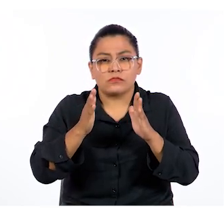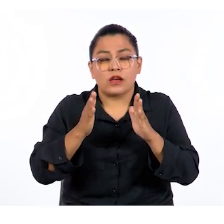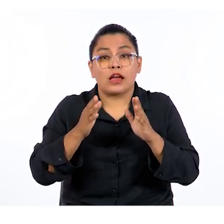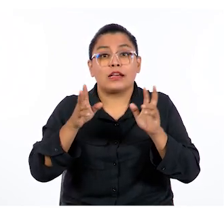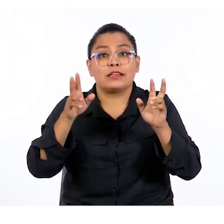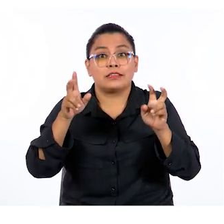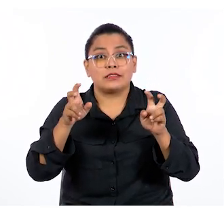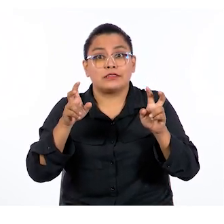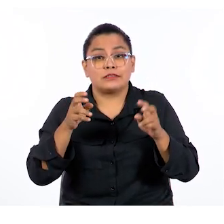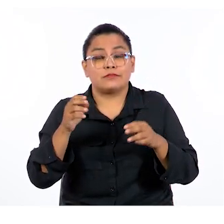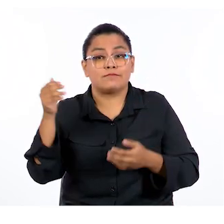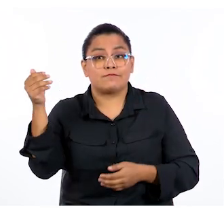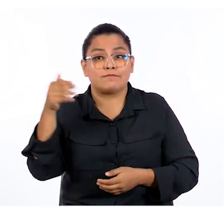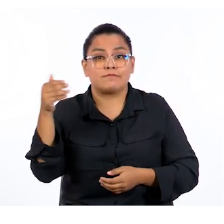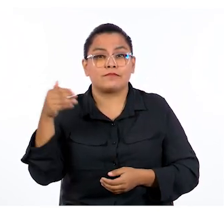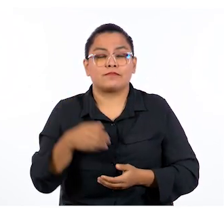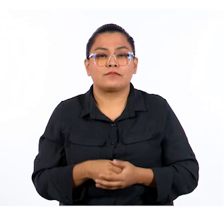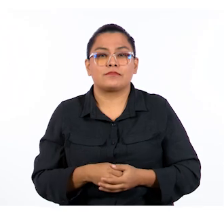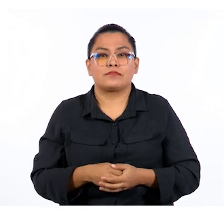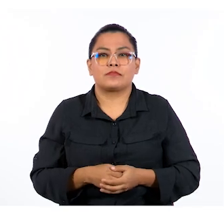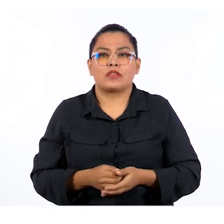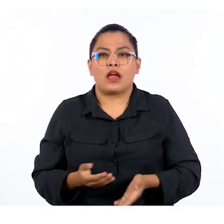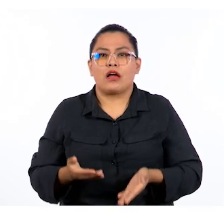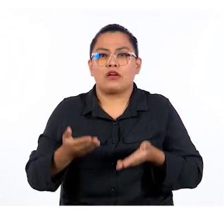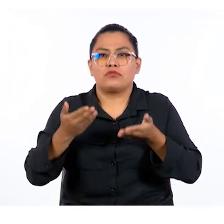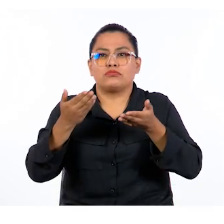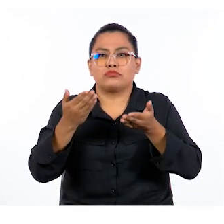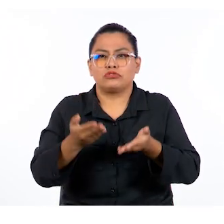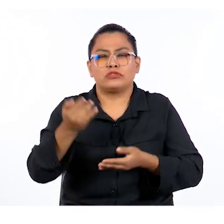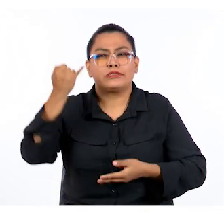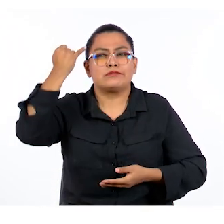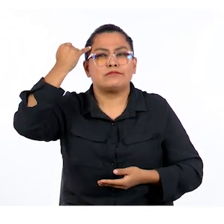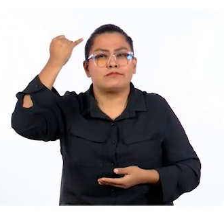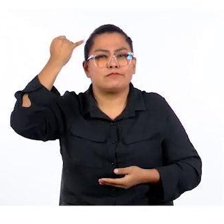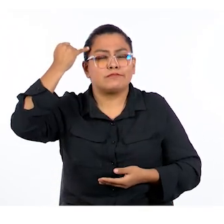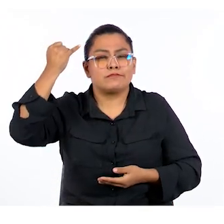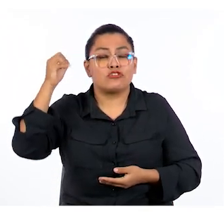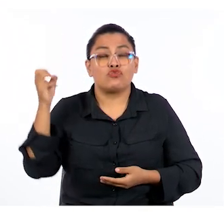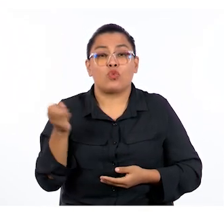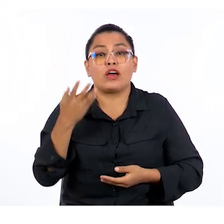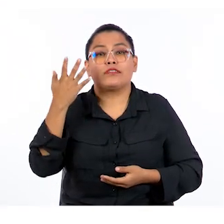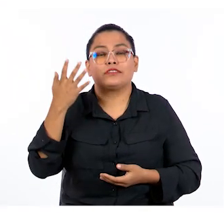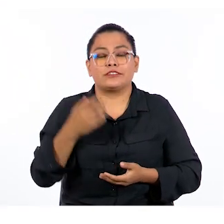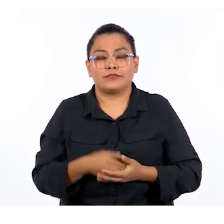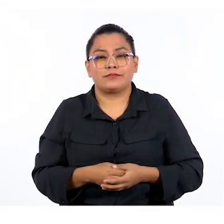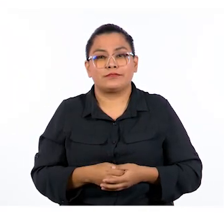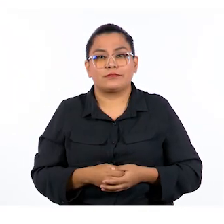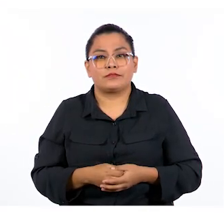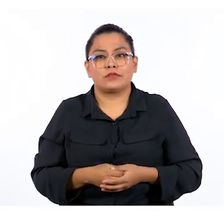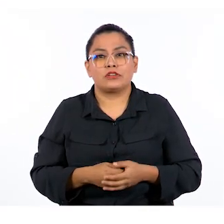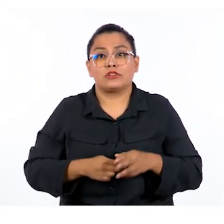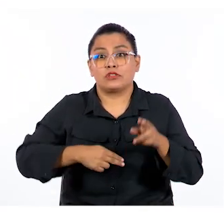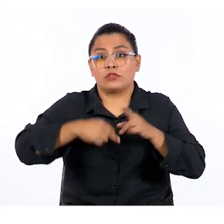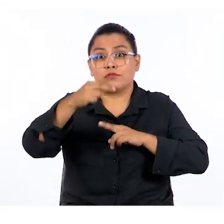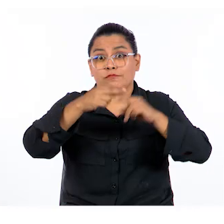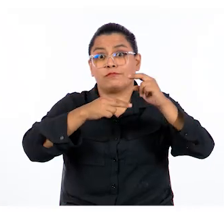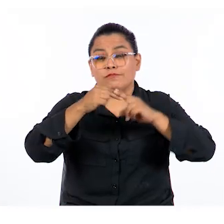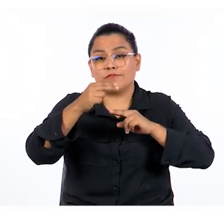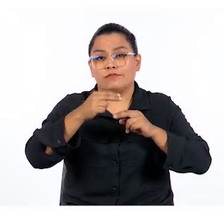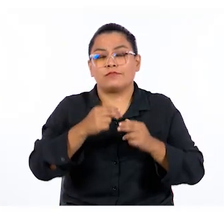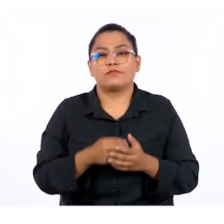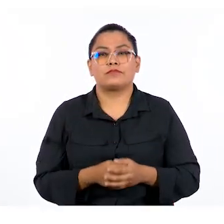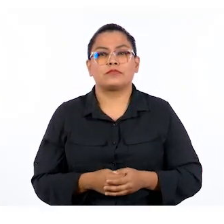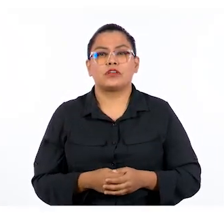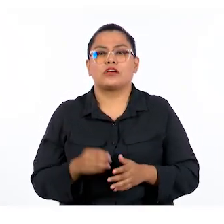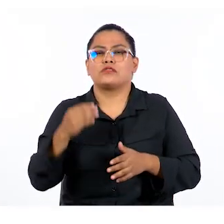a abordar, proveer un marco para las ideas nuevas o innovadoras. Construcción.